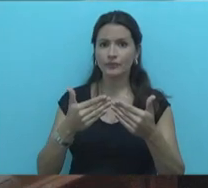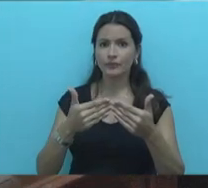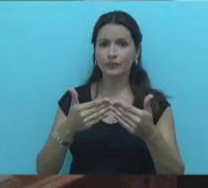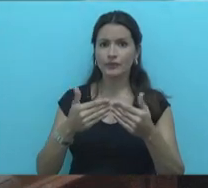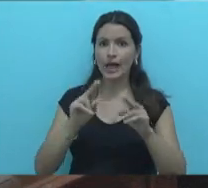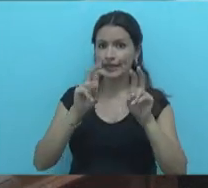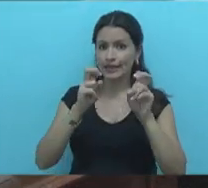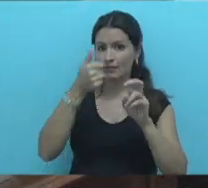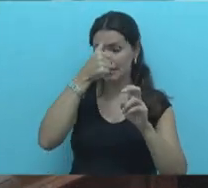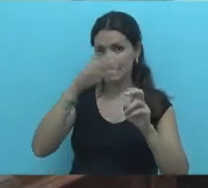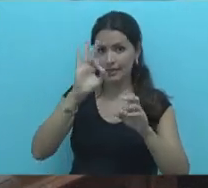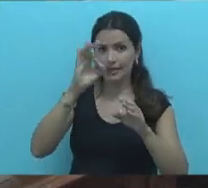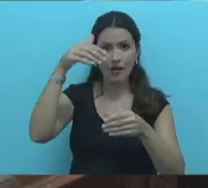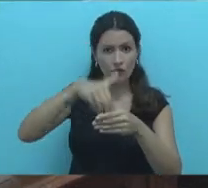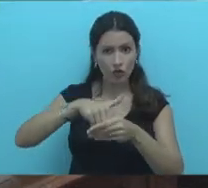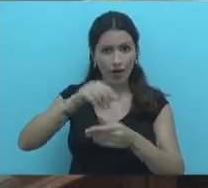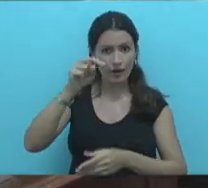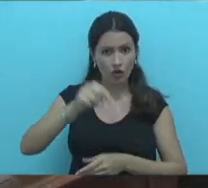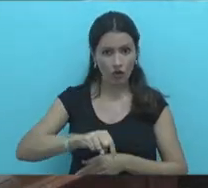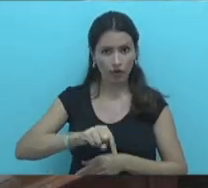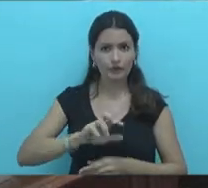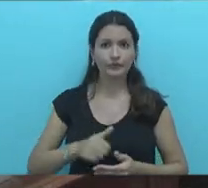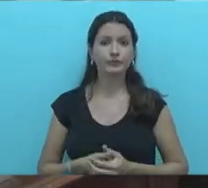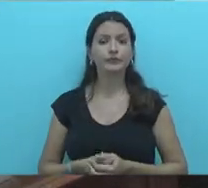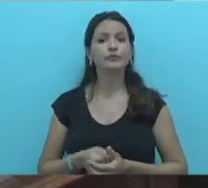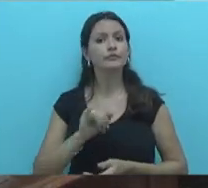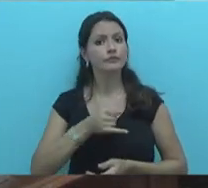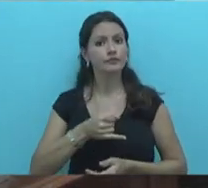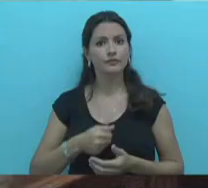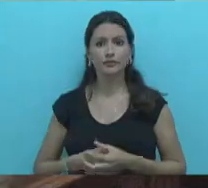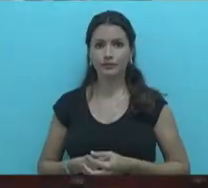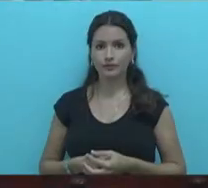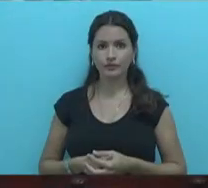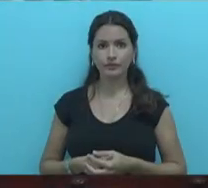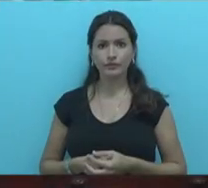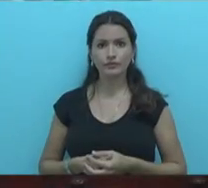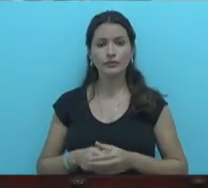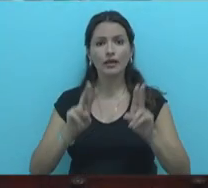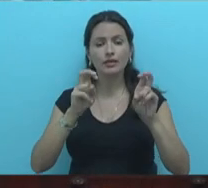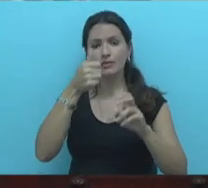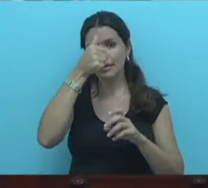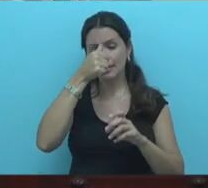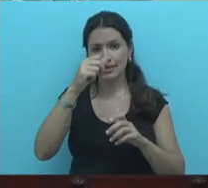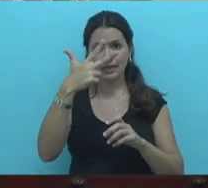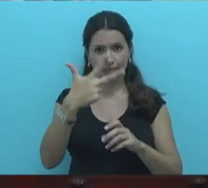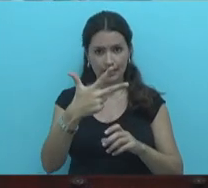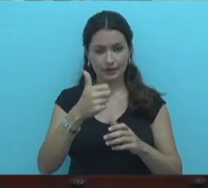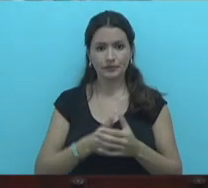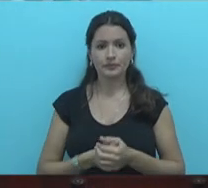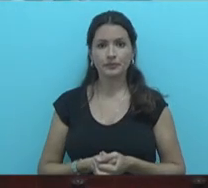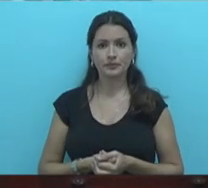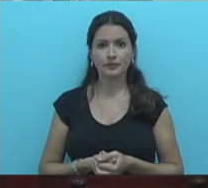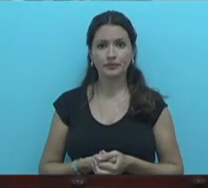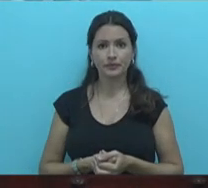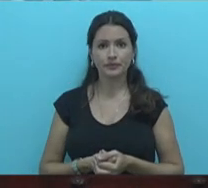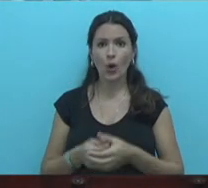asunto número 60 en secretaría para su posterior tratamiento sobre tablas. Bien. Asunto número 63.